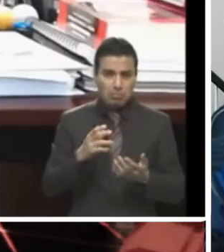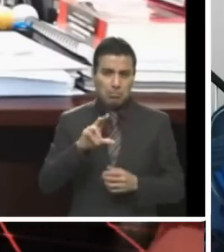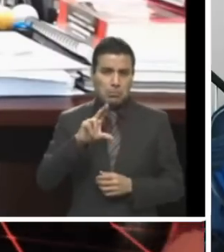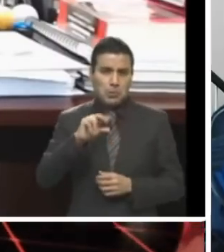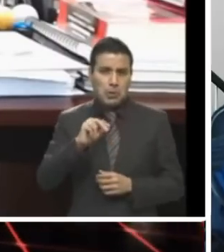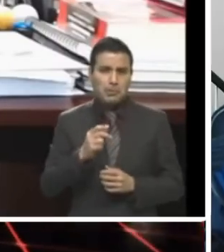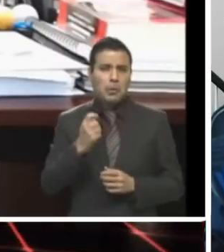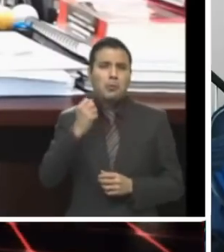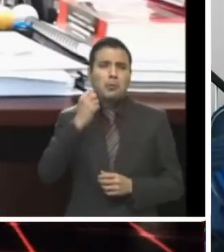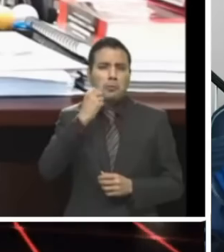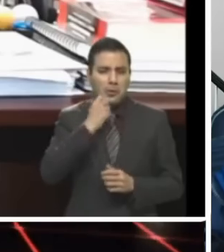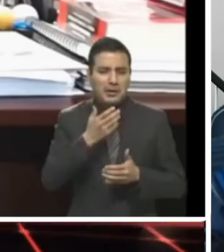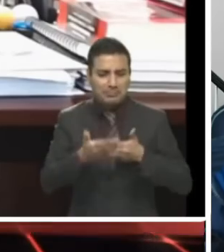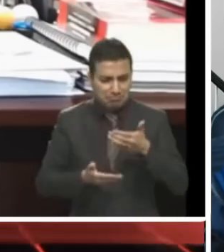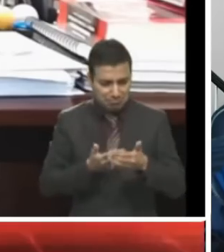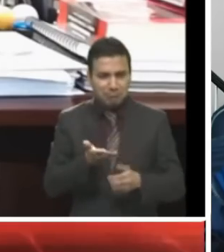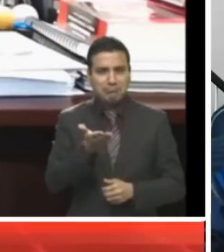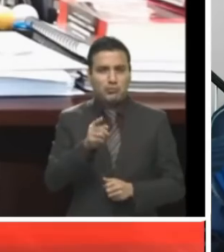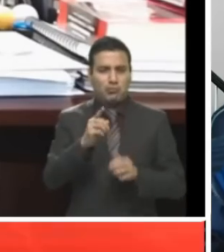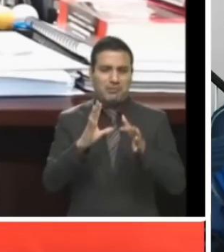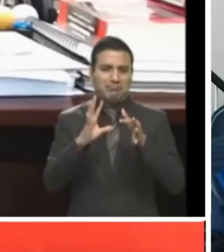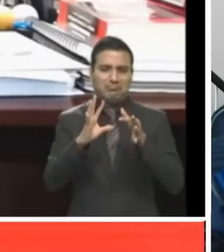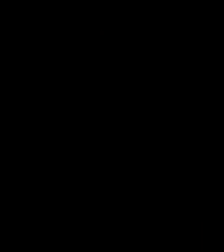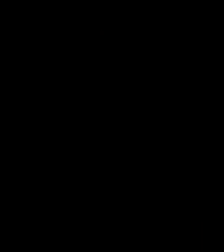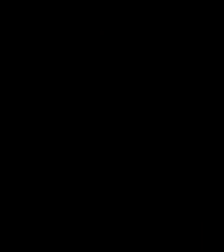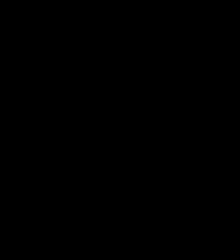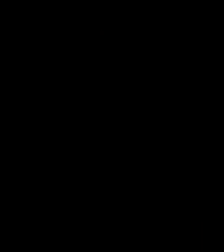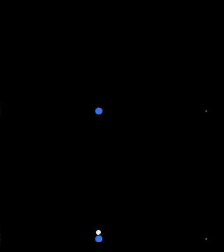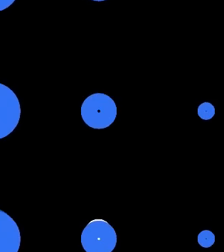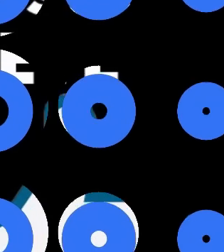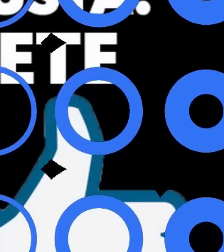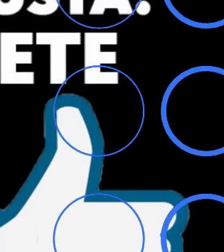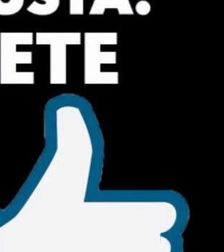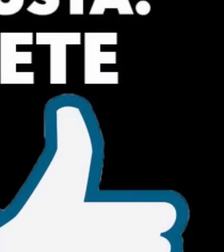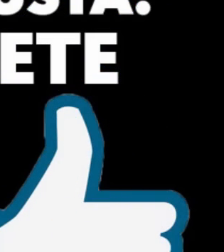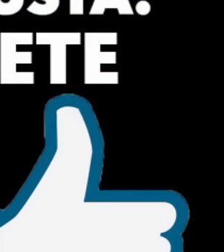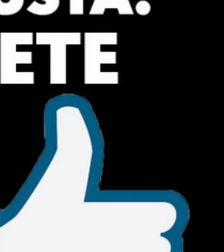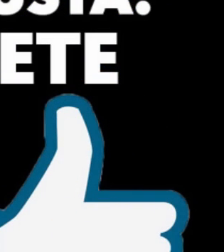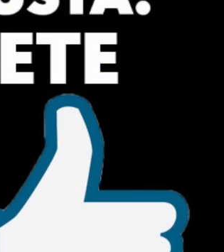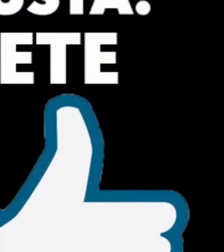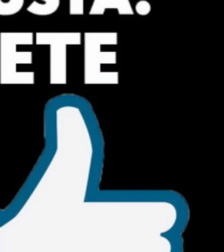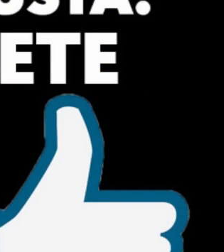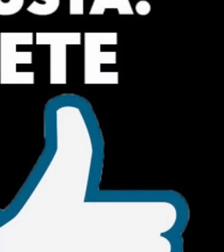de esta presidencia de aquí en adelante 2